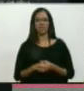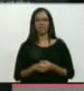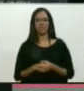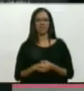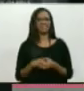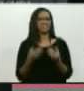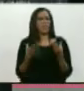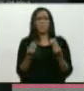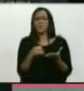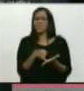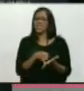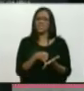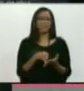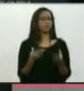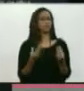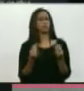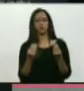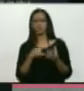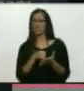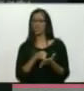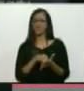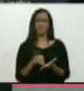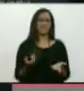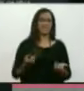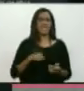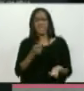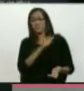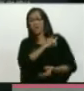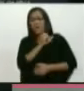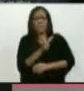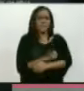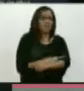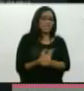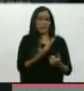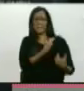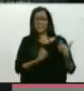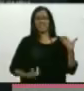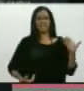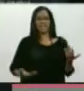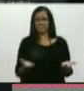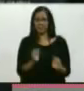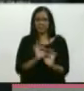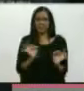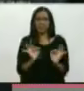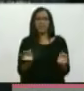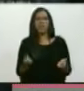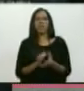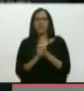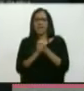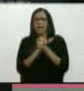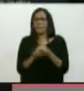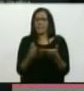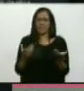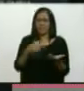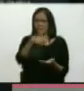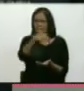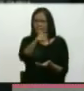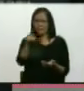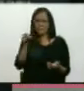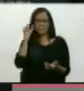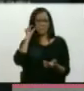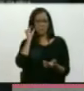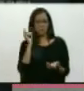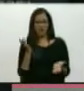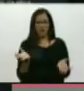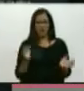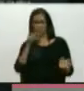muy debilitado. Está totalmente debilitado. Y eso de Puebla, aunque no es tan presidente, sino pues el amigo Samper y la señora Dilma